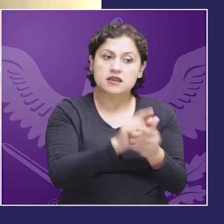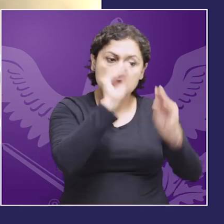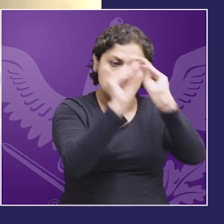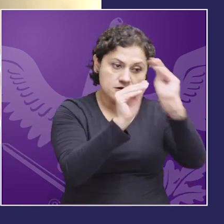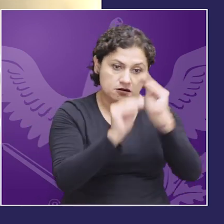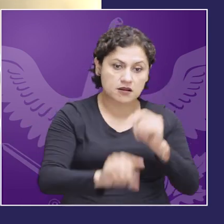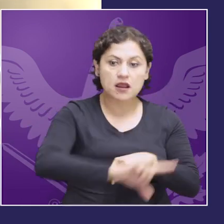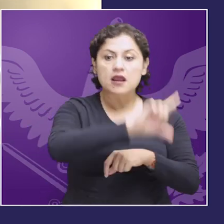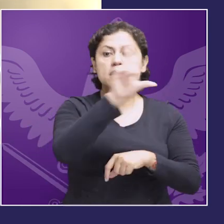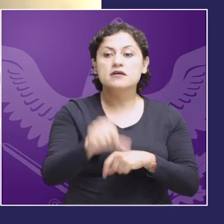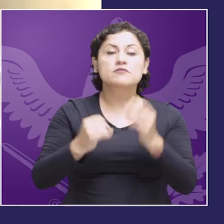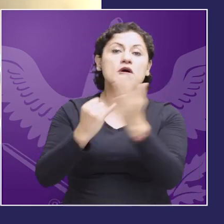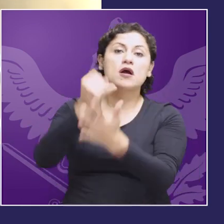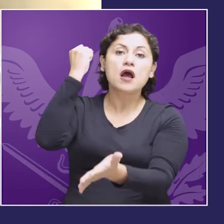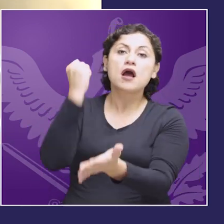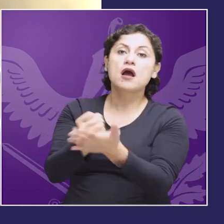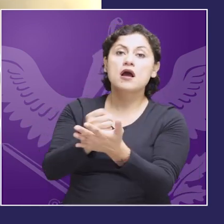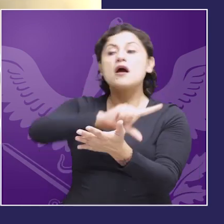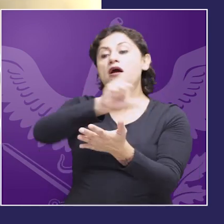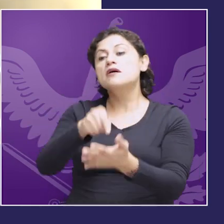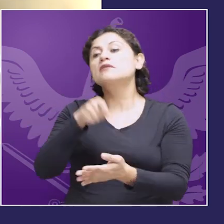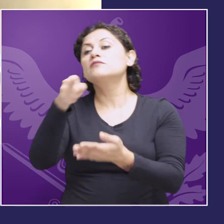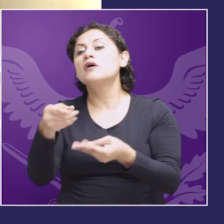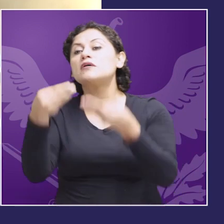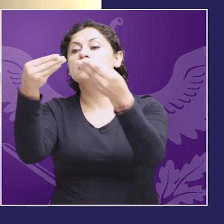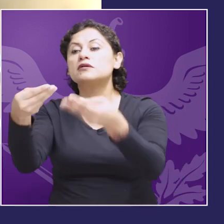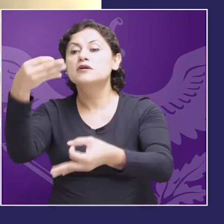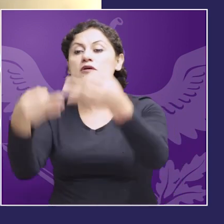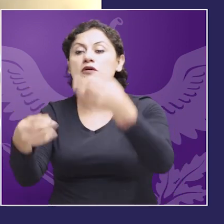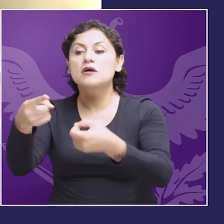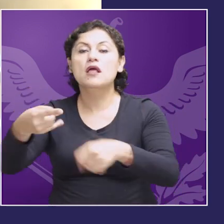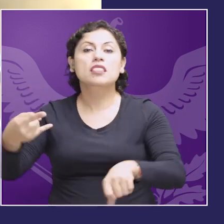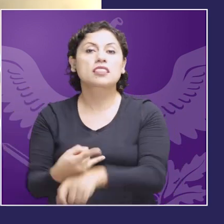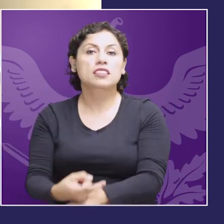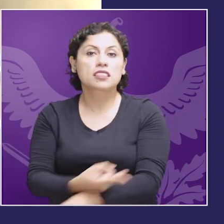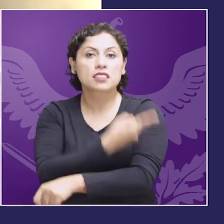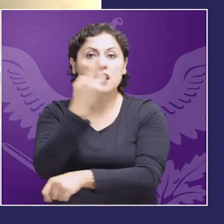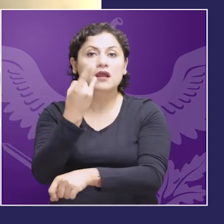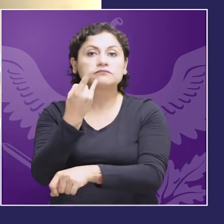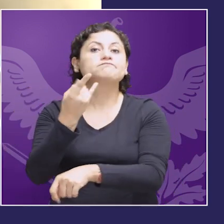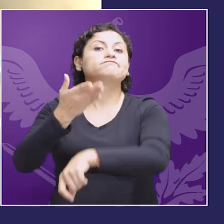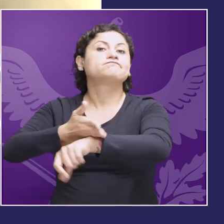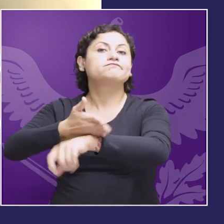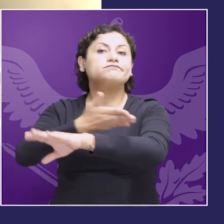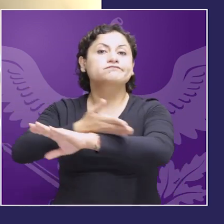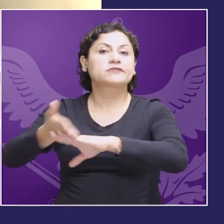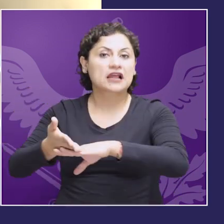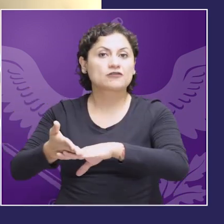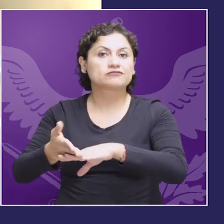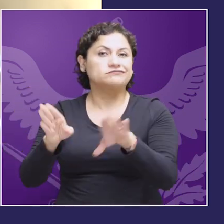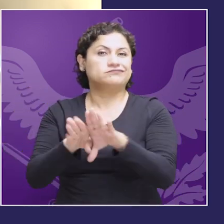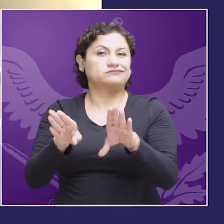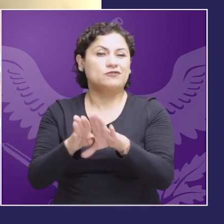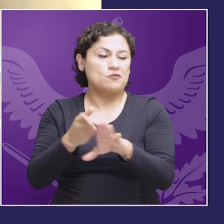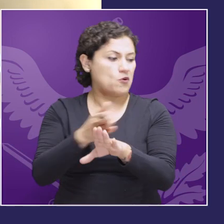hecho grandes leyes y al momento las aprobamos y después llegan y la impugnan por un tipo penal en blanco. ¿Cómo recuperar